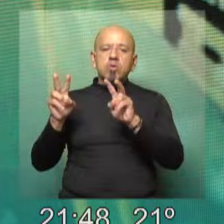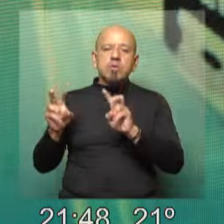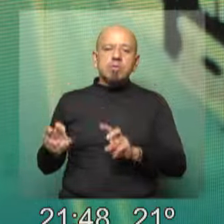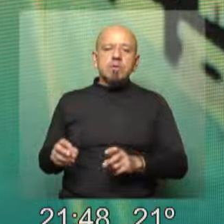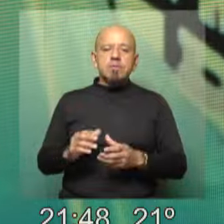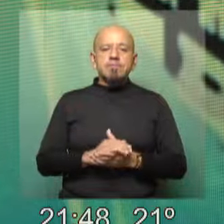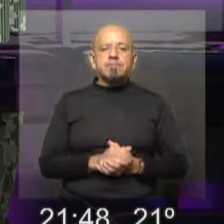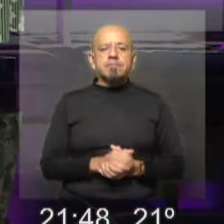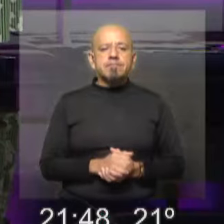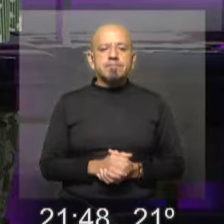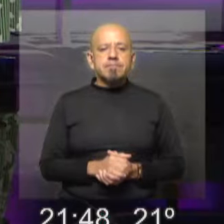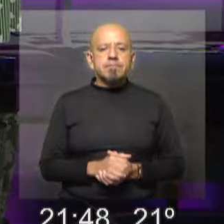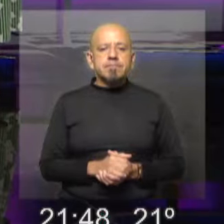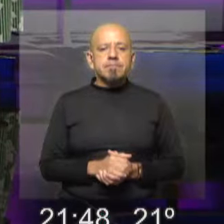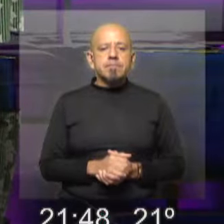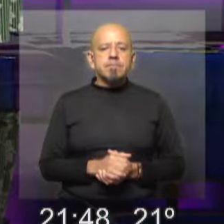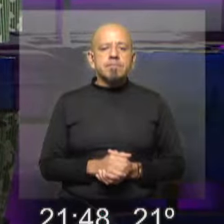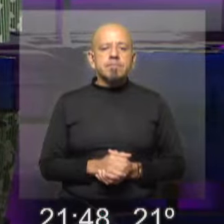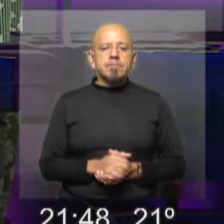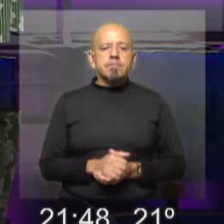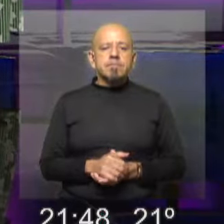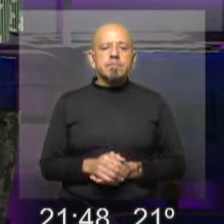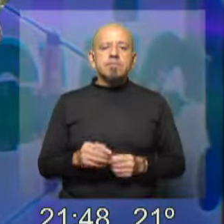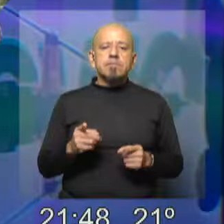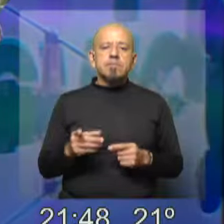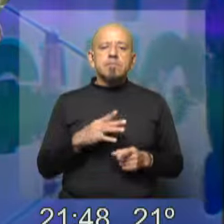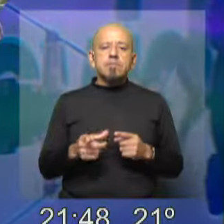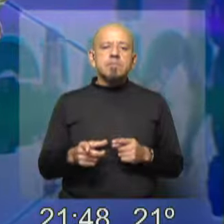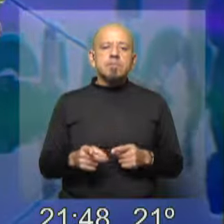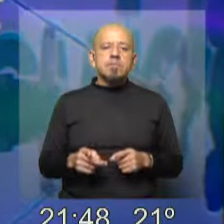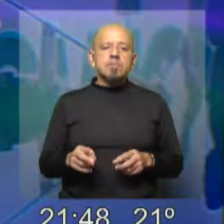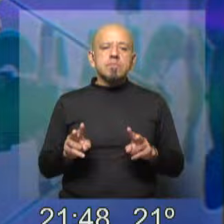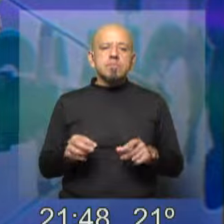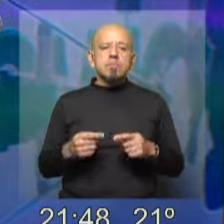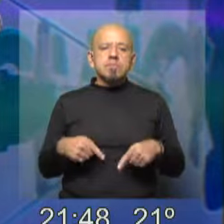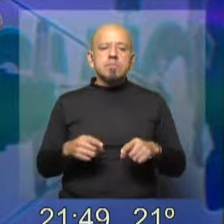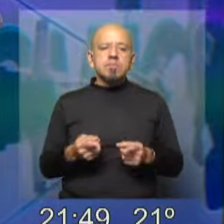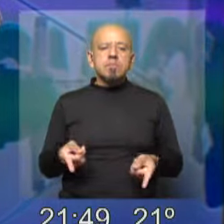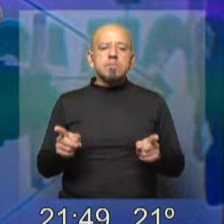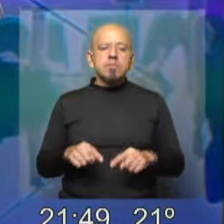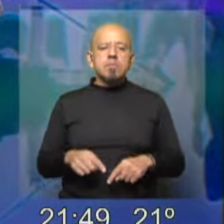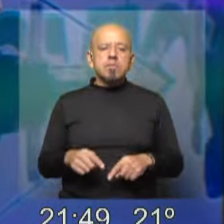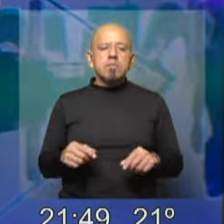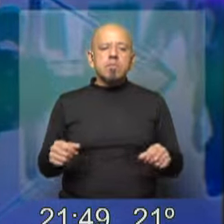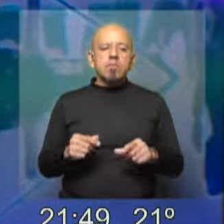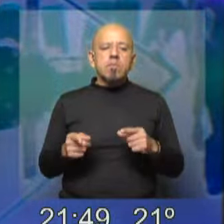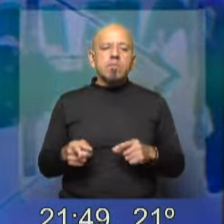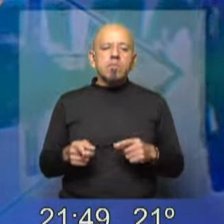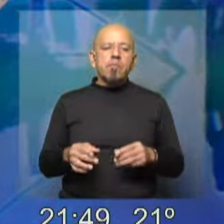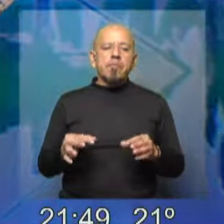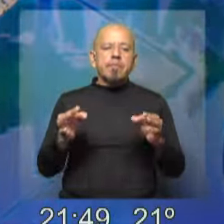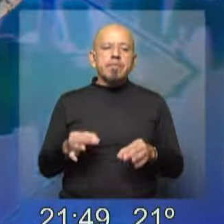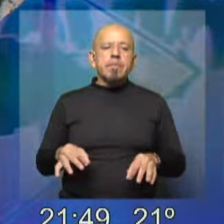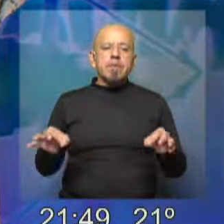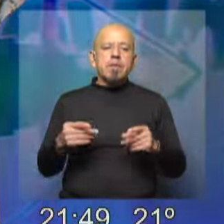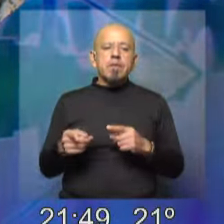digamos. Lucía, en toda tu manera de hacer hay una cosa como muy lúdica y de volver a revisar canciones, lugares